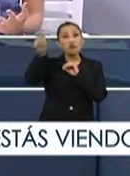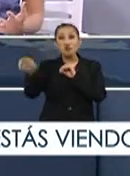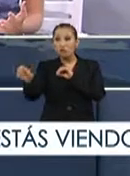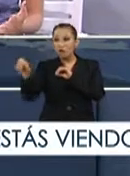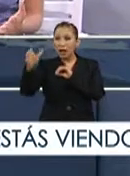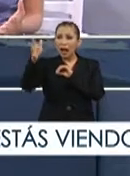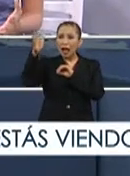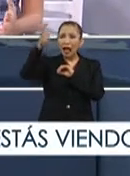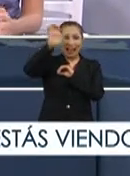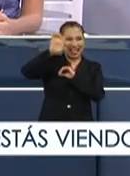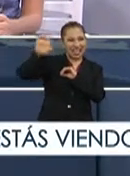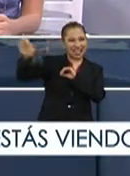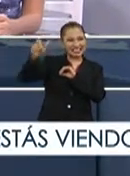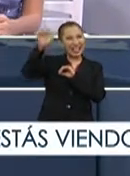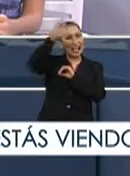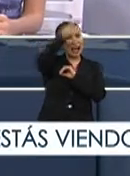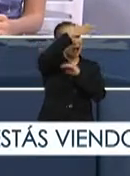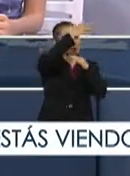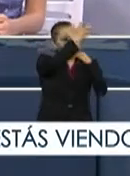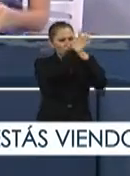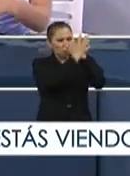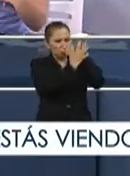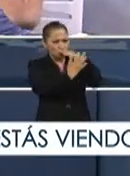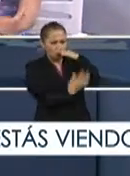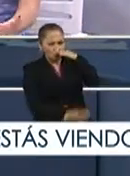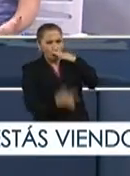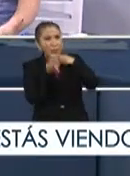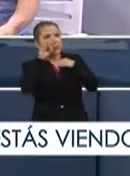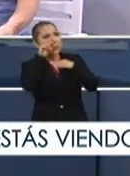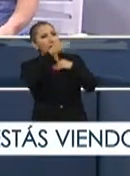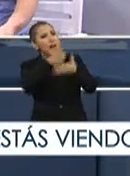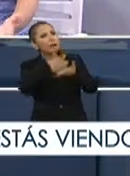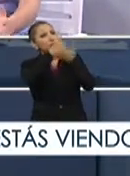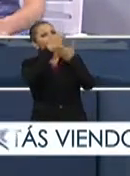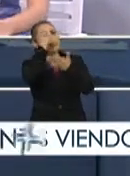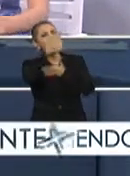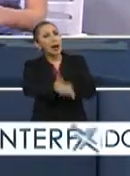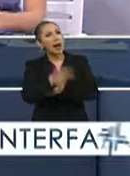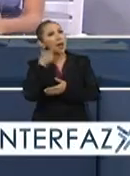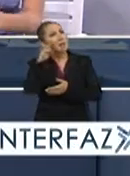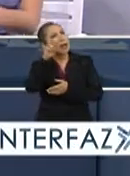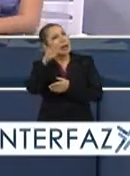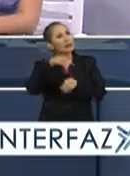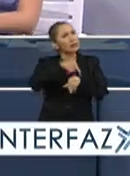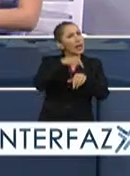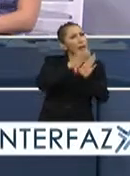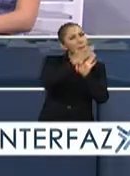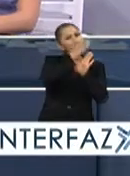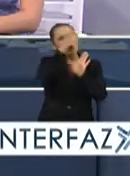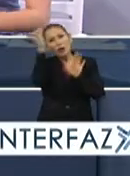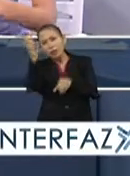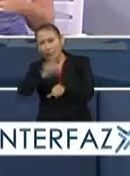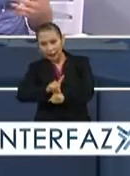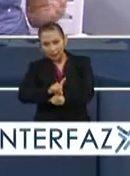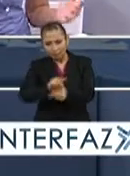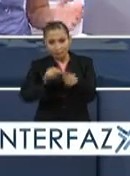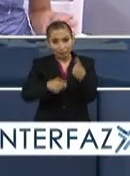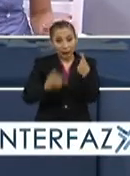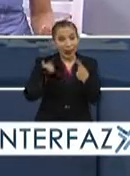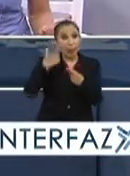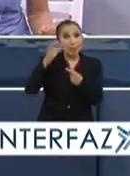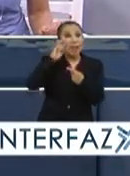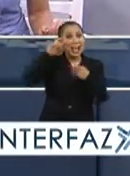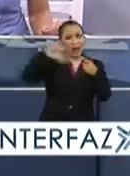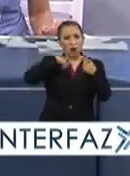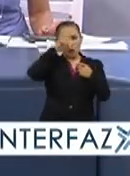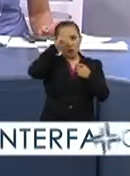el este, en el amanecer, hasta el oeste al crepúsculo, podía servirles, por supuesto, para predecir el tiempo en el curso del día. El ciclo de las